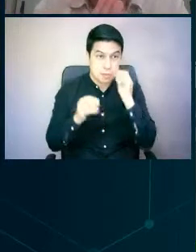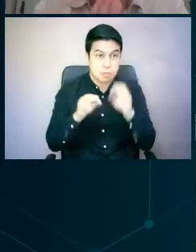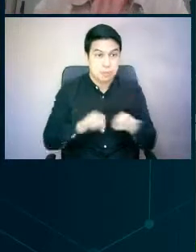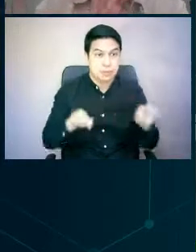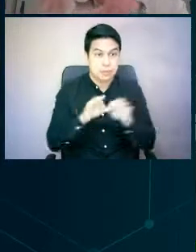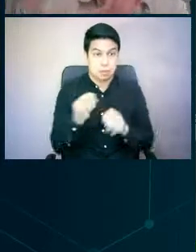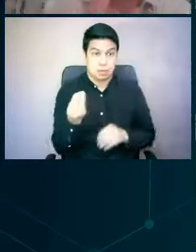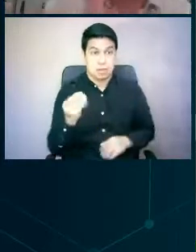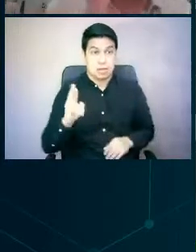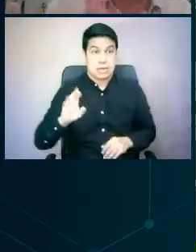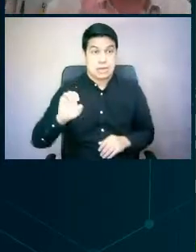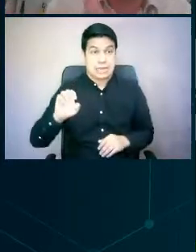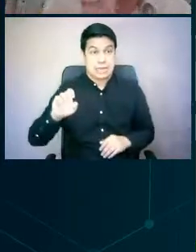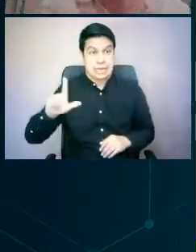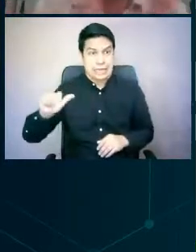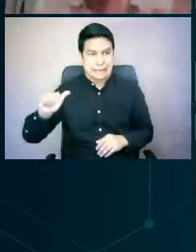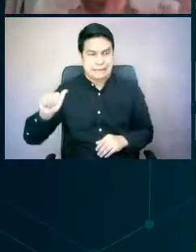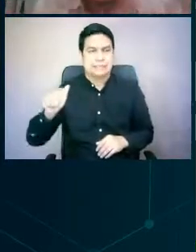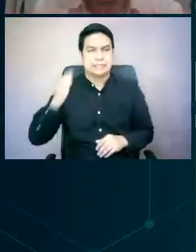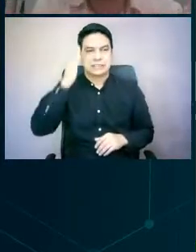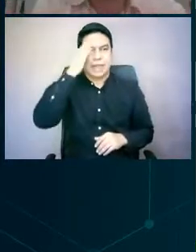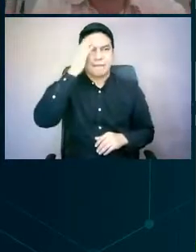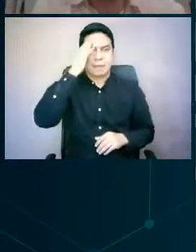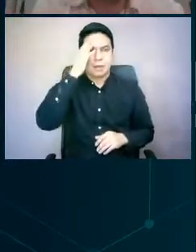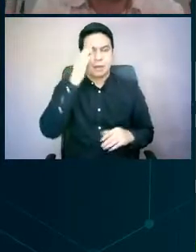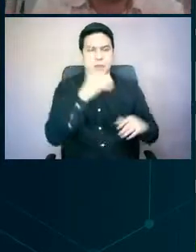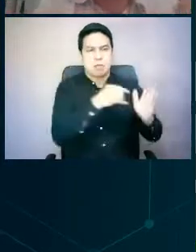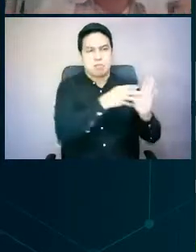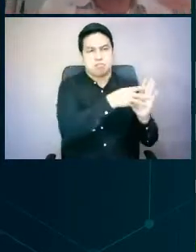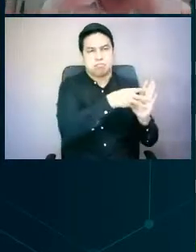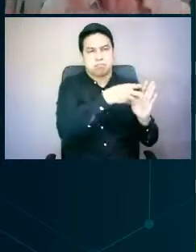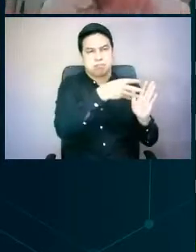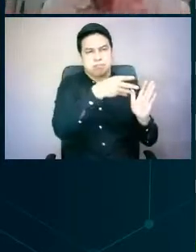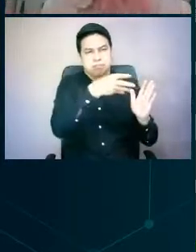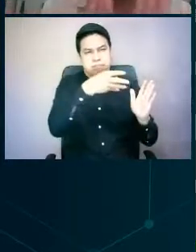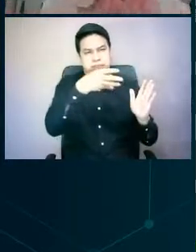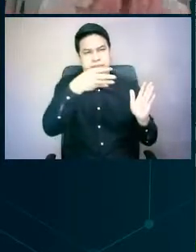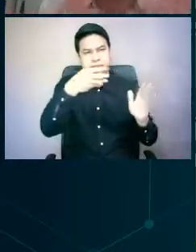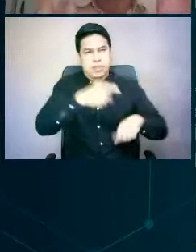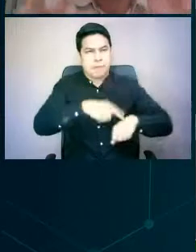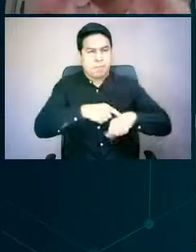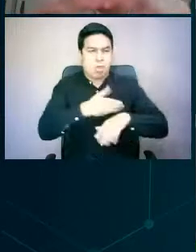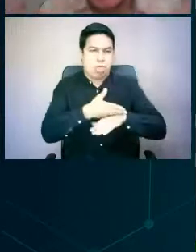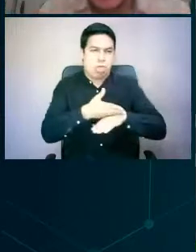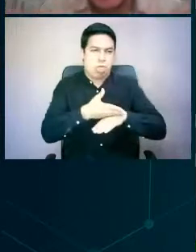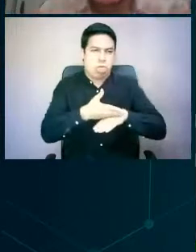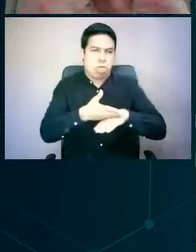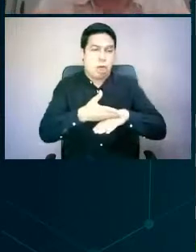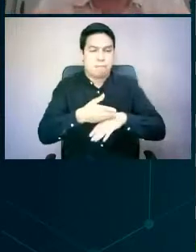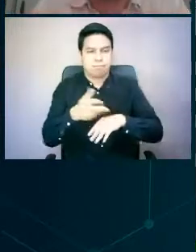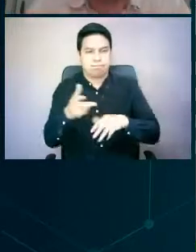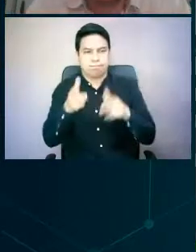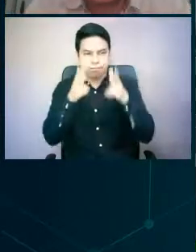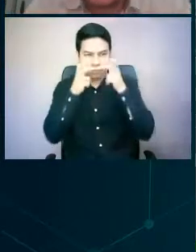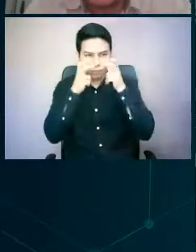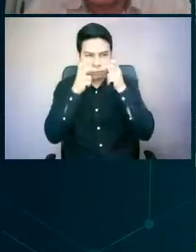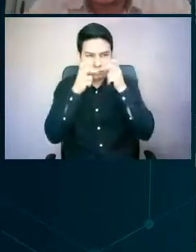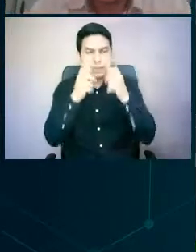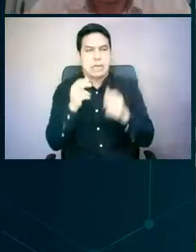es esa latencia para poder hacer un ajuste angular a la hora de hacer los cálculos y corregir la latencia de los